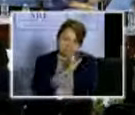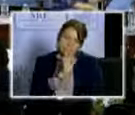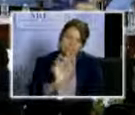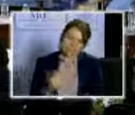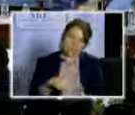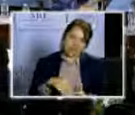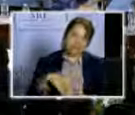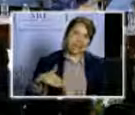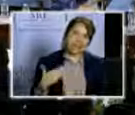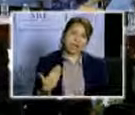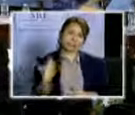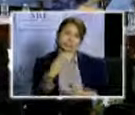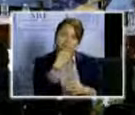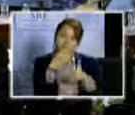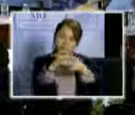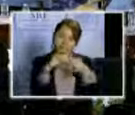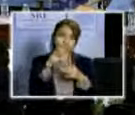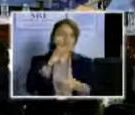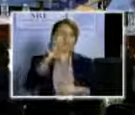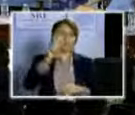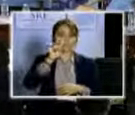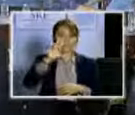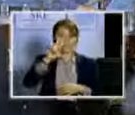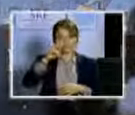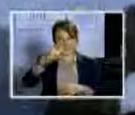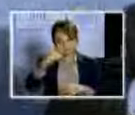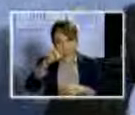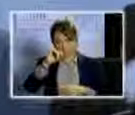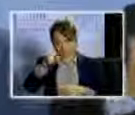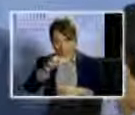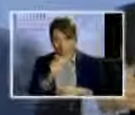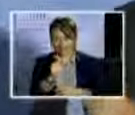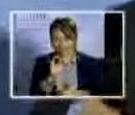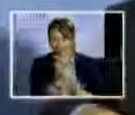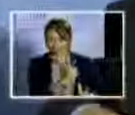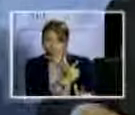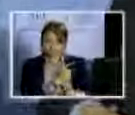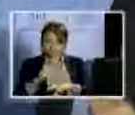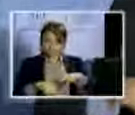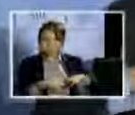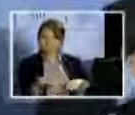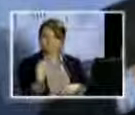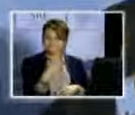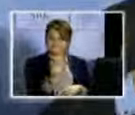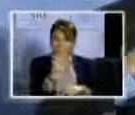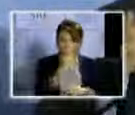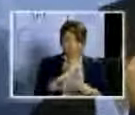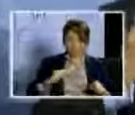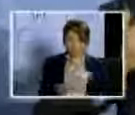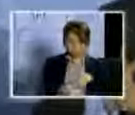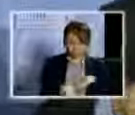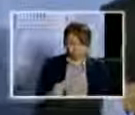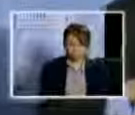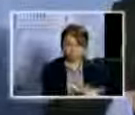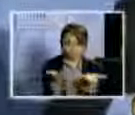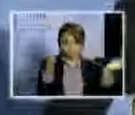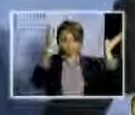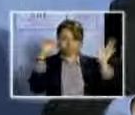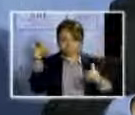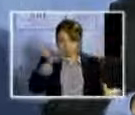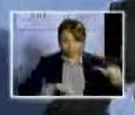Virginia, pero sin duda el desarme sigue siendo, el desarme nuclear, una tarea no